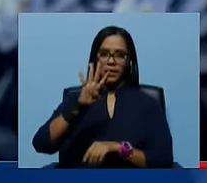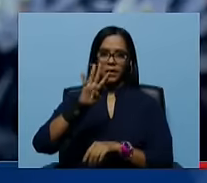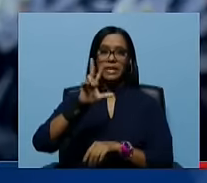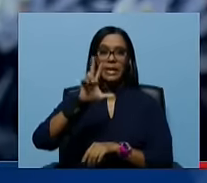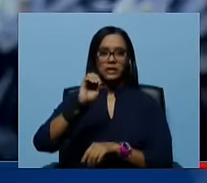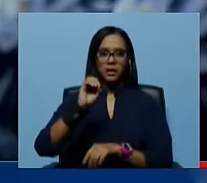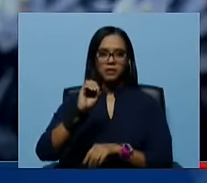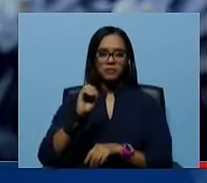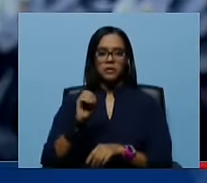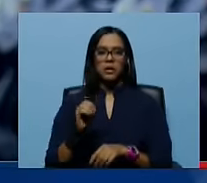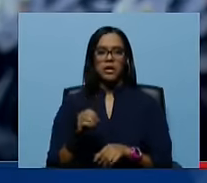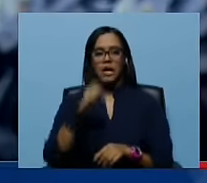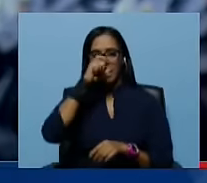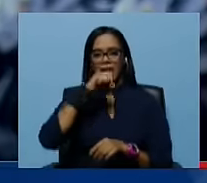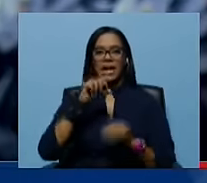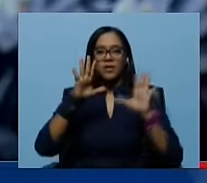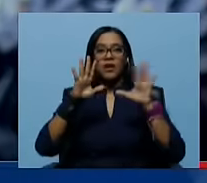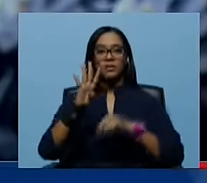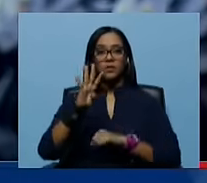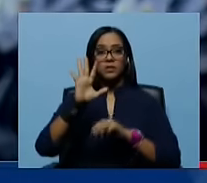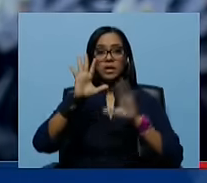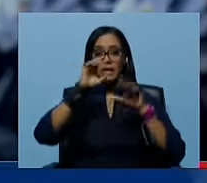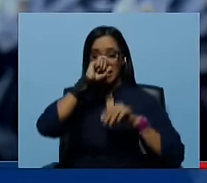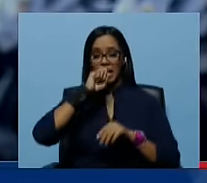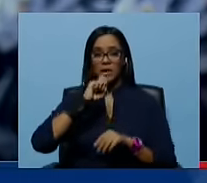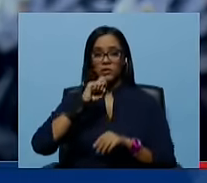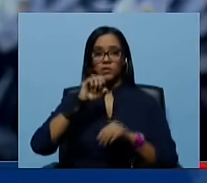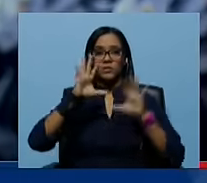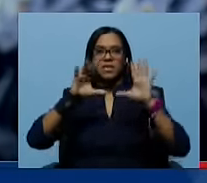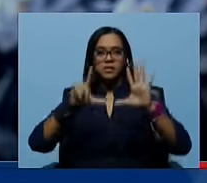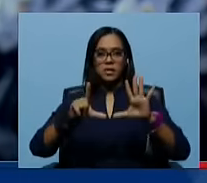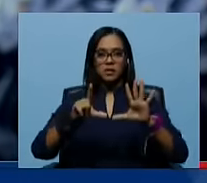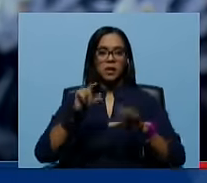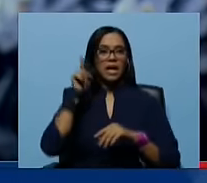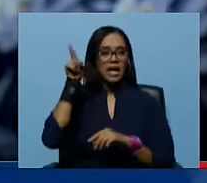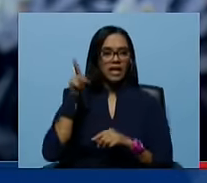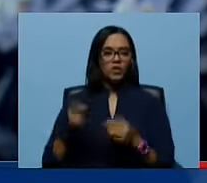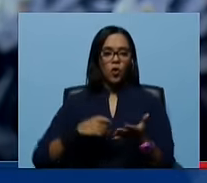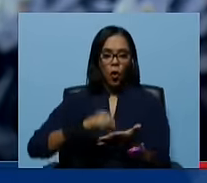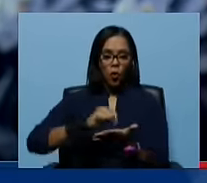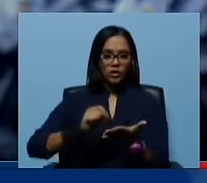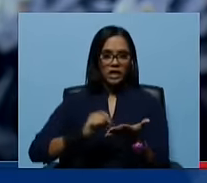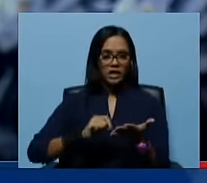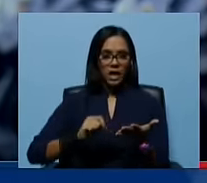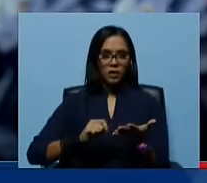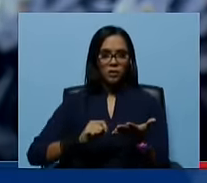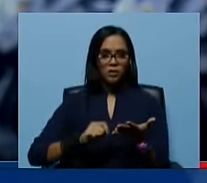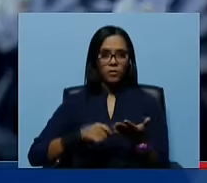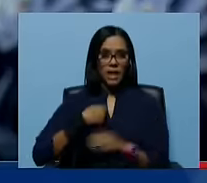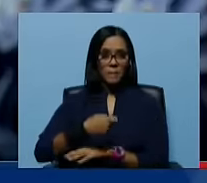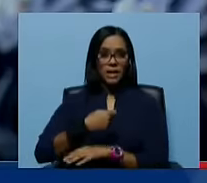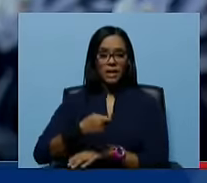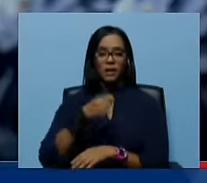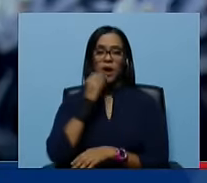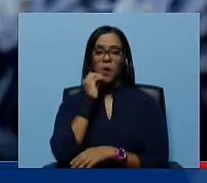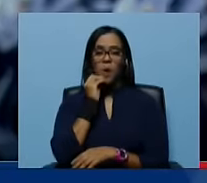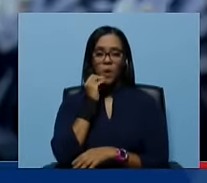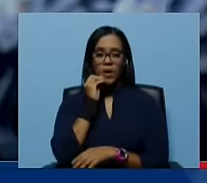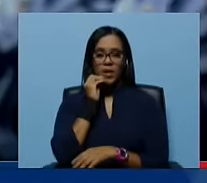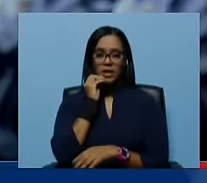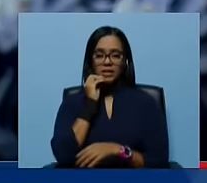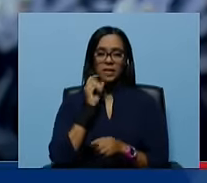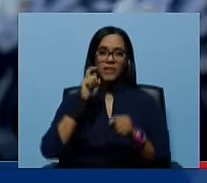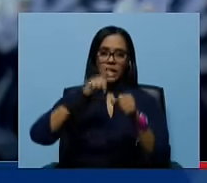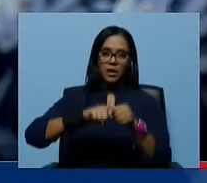El año 14 y el año 17, ellos contrataron a muchachos jóvenes vinculados a